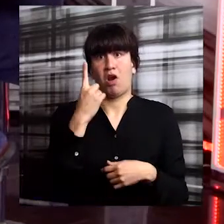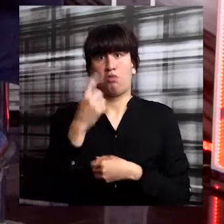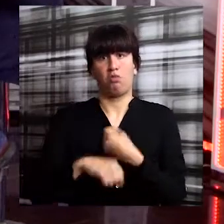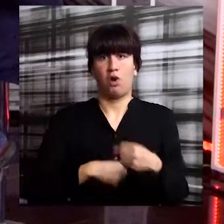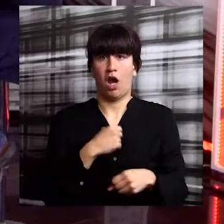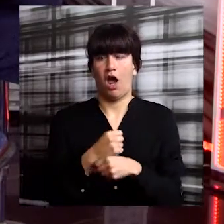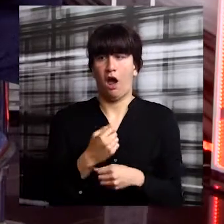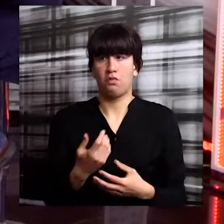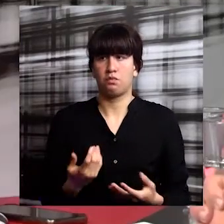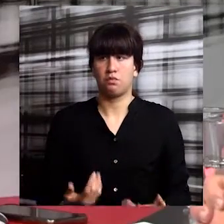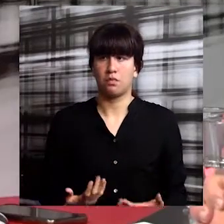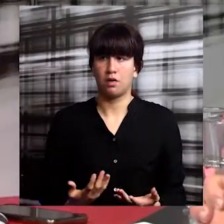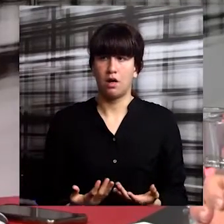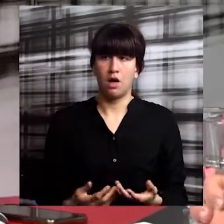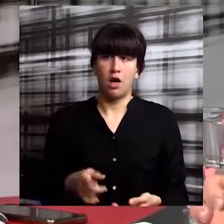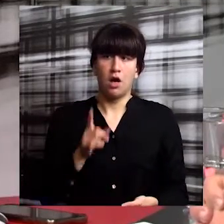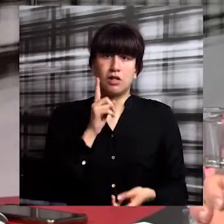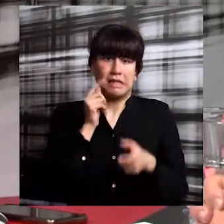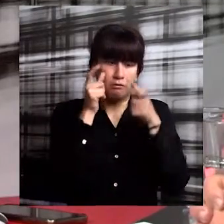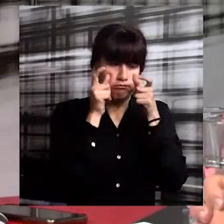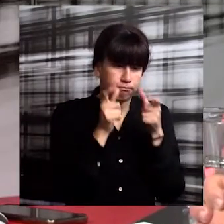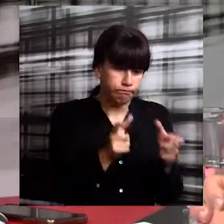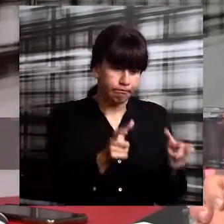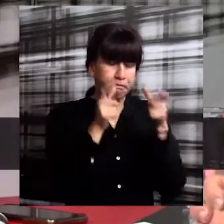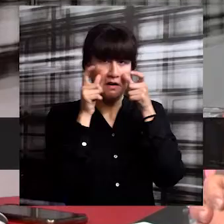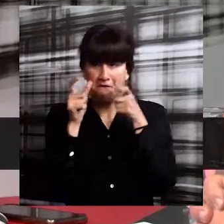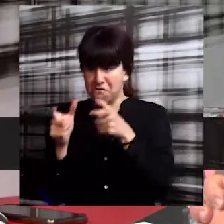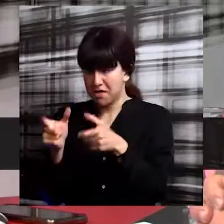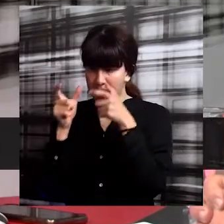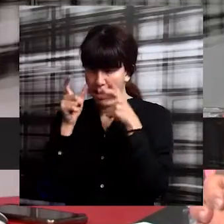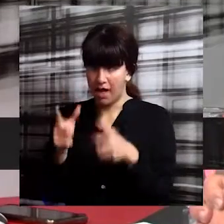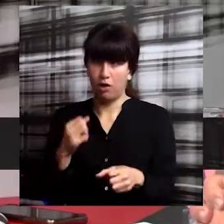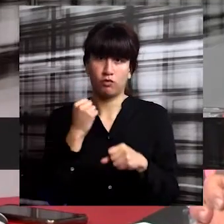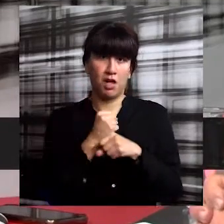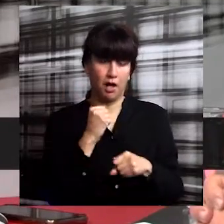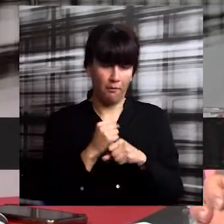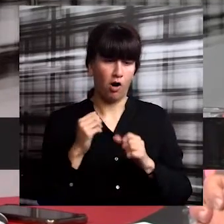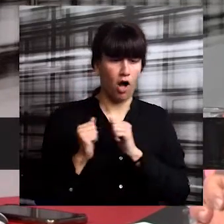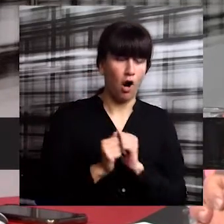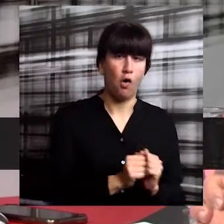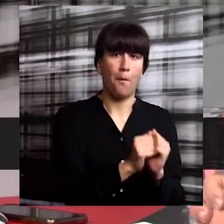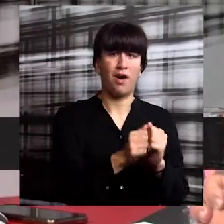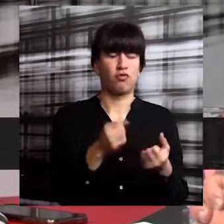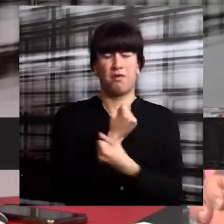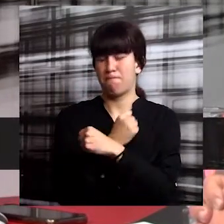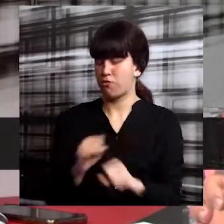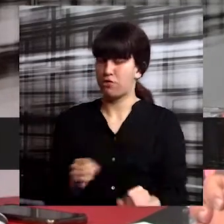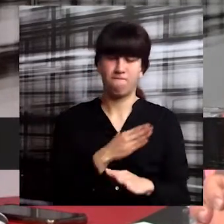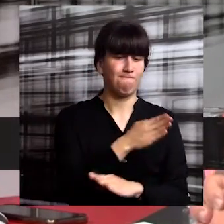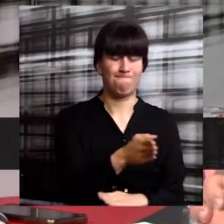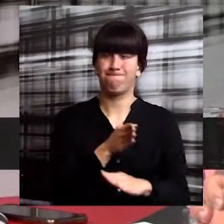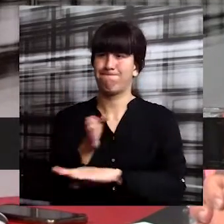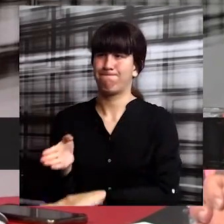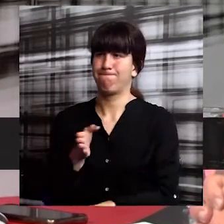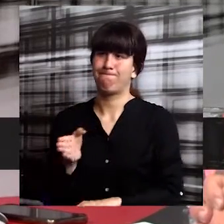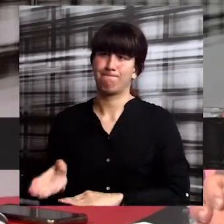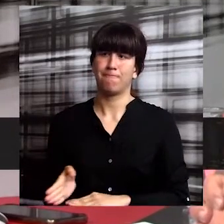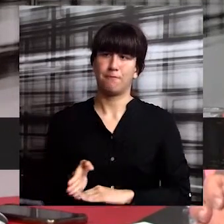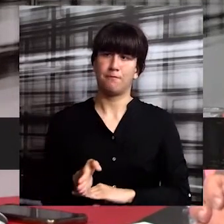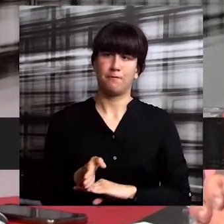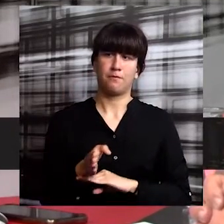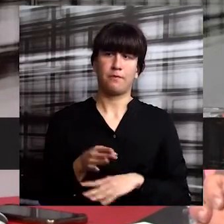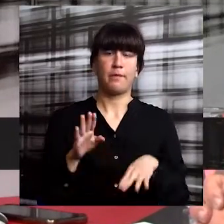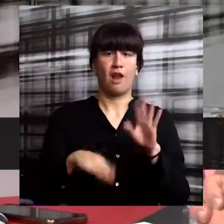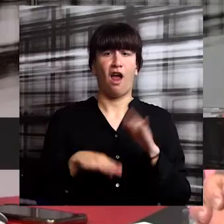365 días del año, de los cuales tenemos que estar legislando, que tenemos que hacer la pega, también tenemos que acompañarlos. Es imposible tratar de estar en todos y por eso uno tiene